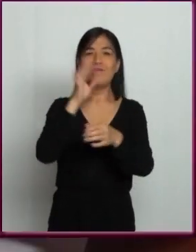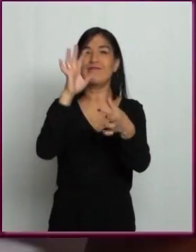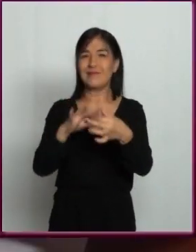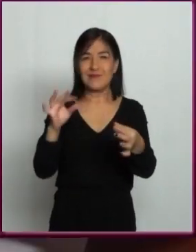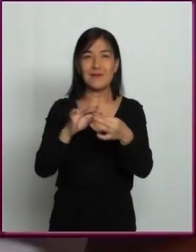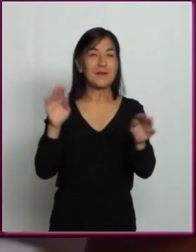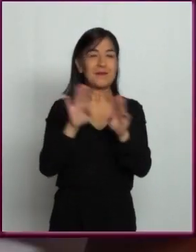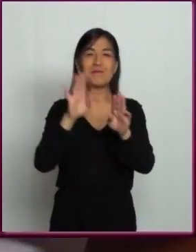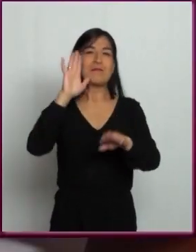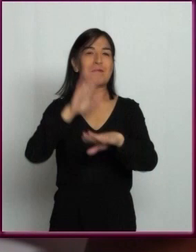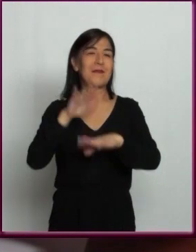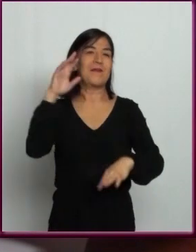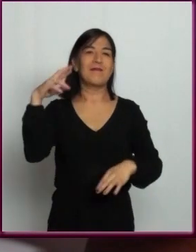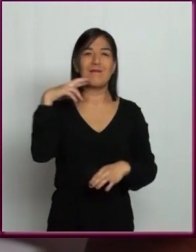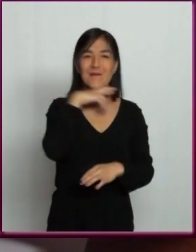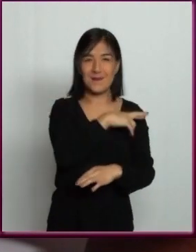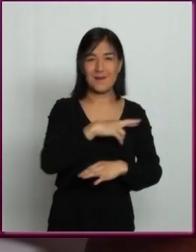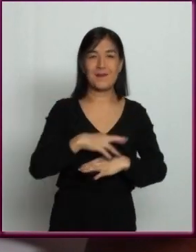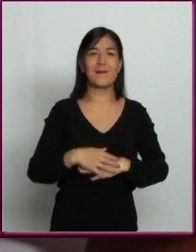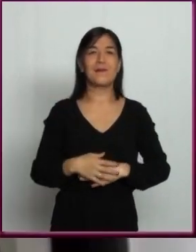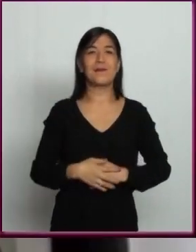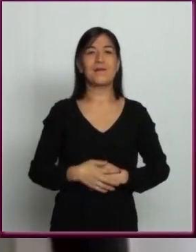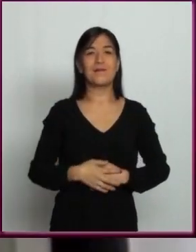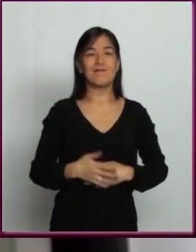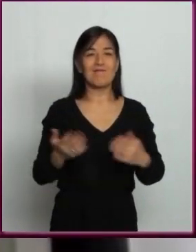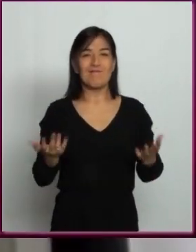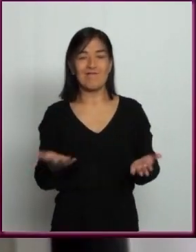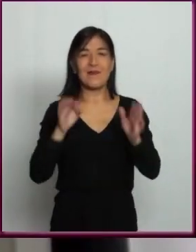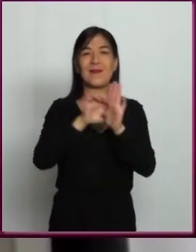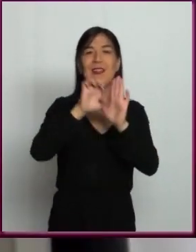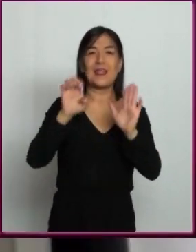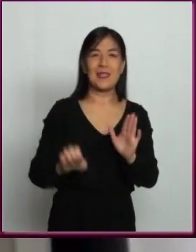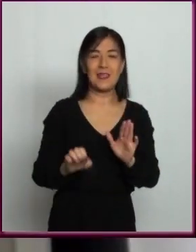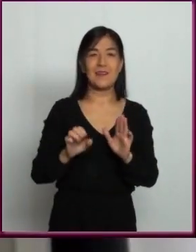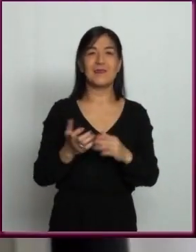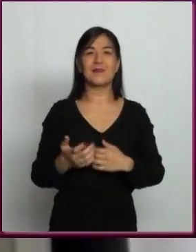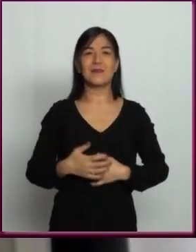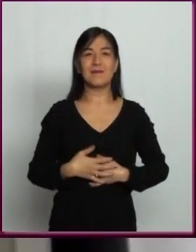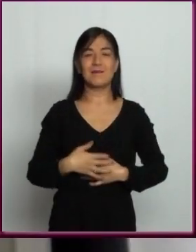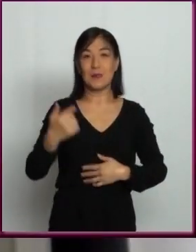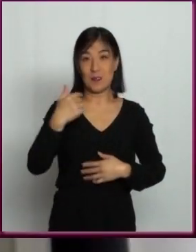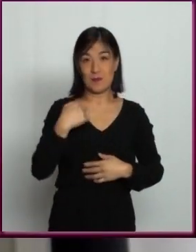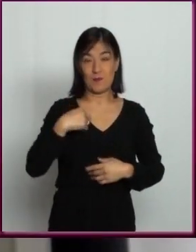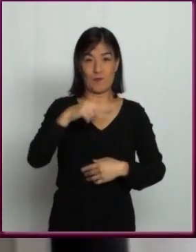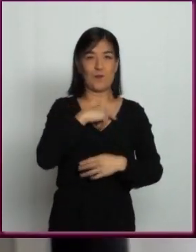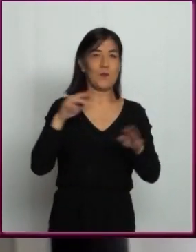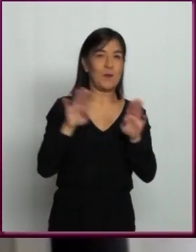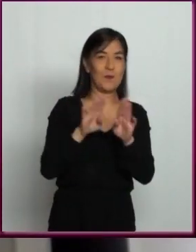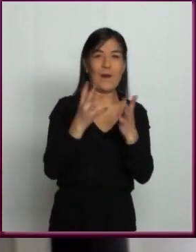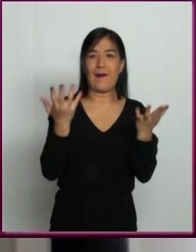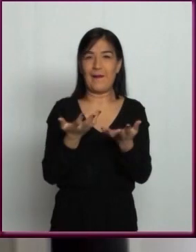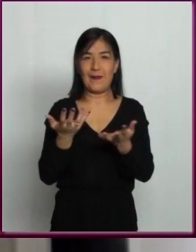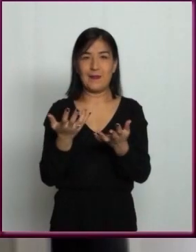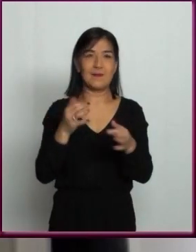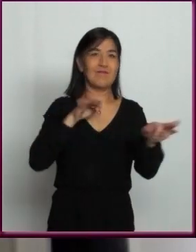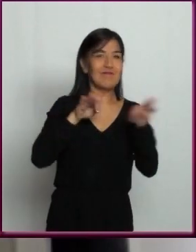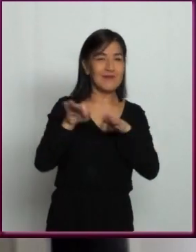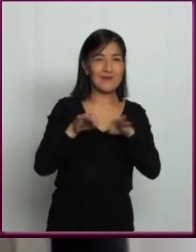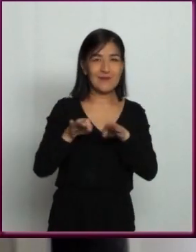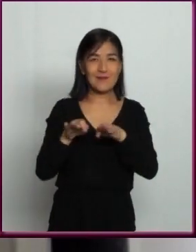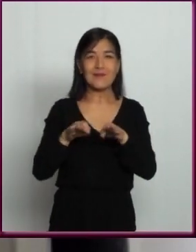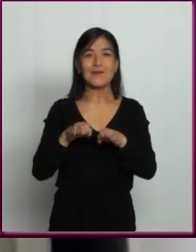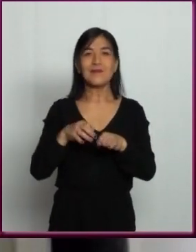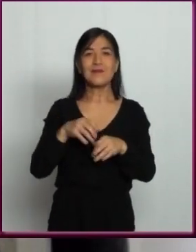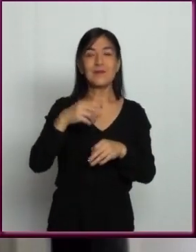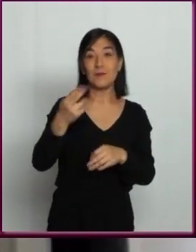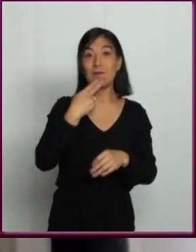así inmediato que un ejemplo en el que nosotros de manera así común